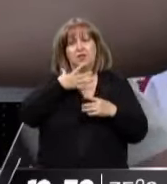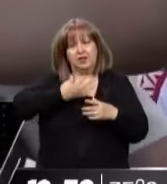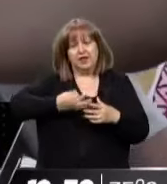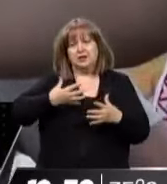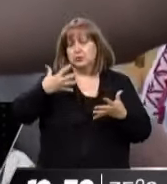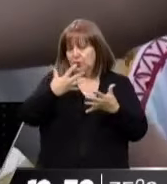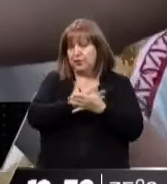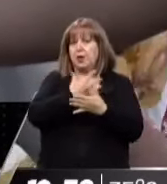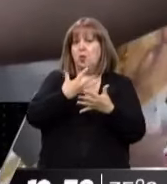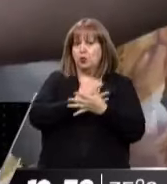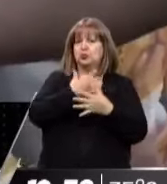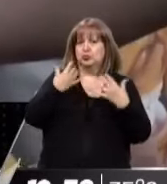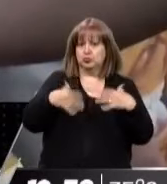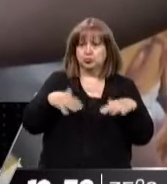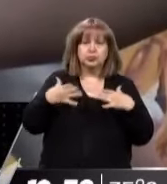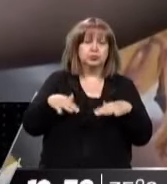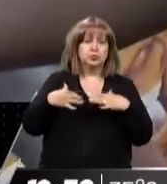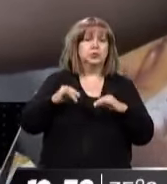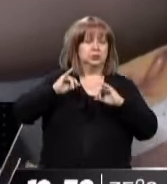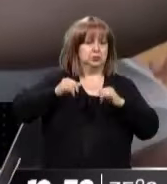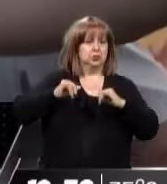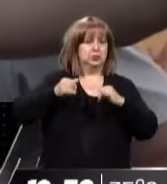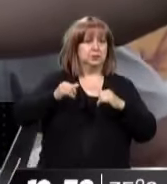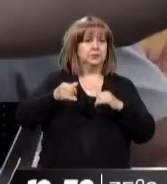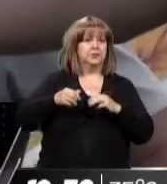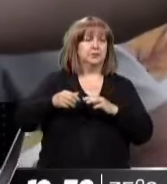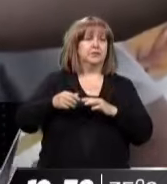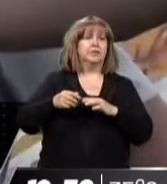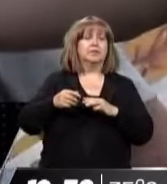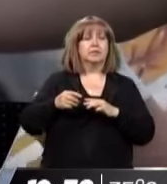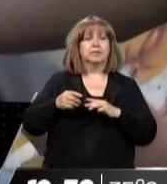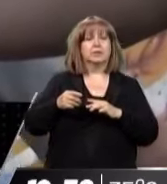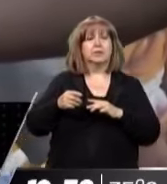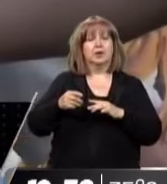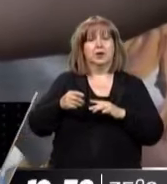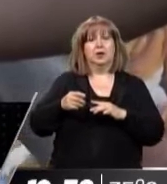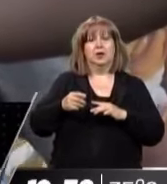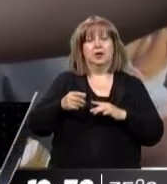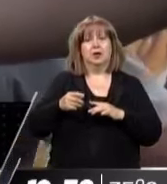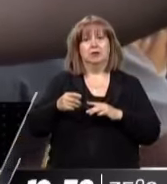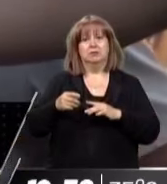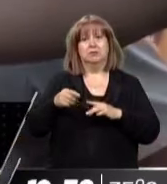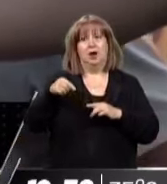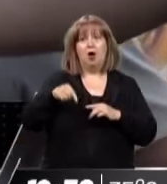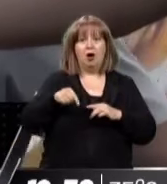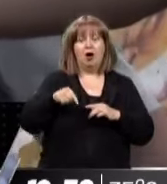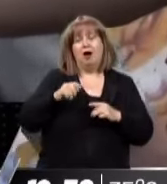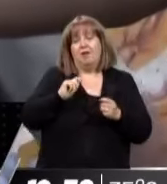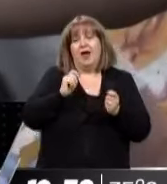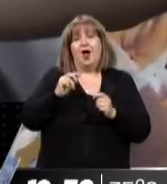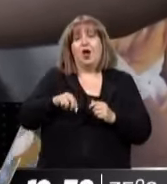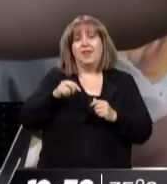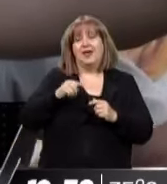tanto malos rato o sin Sabores que tuvimos era necesario para para hoy estar